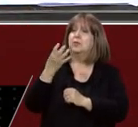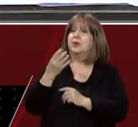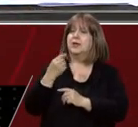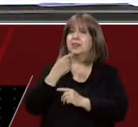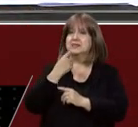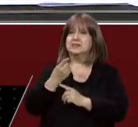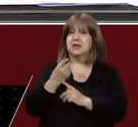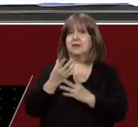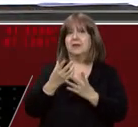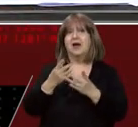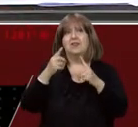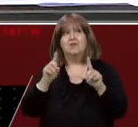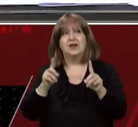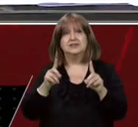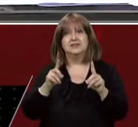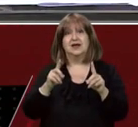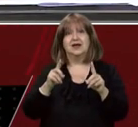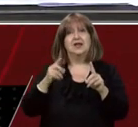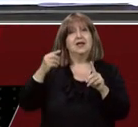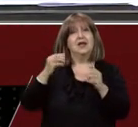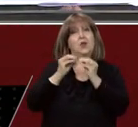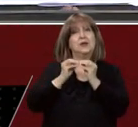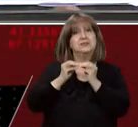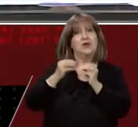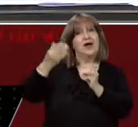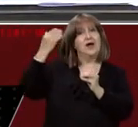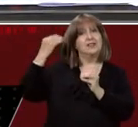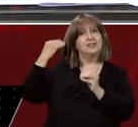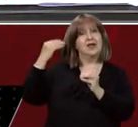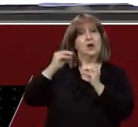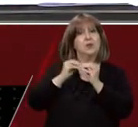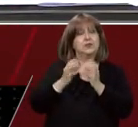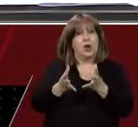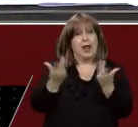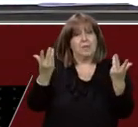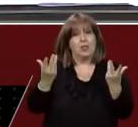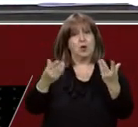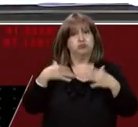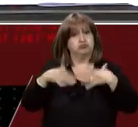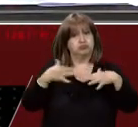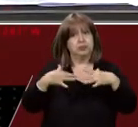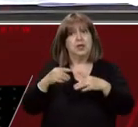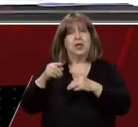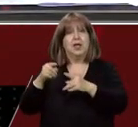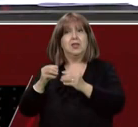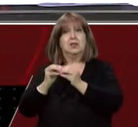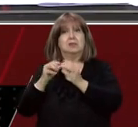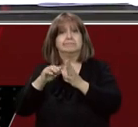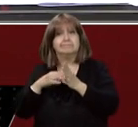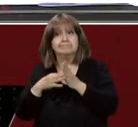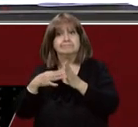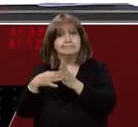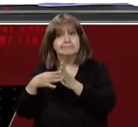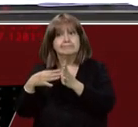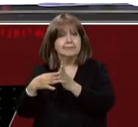diferencia o se percibe una gran diferencia entre este proceso y el anterior? Que fue mucho más rápido, más expeditivo y no tenía lo que tiene